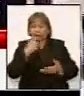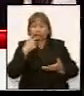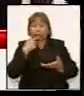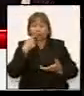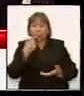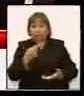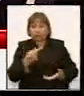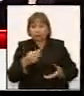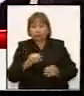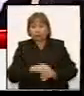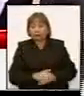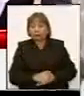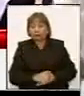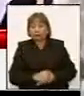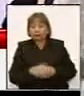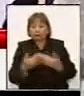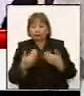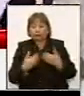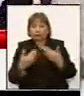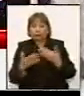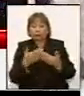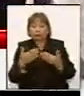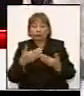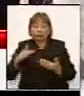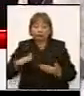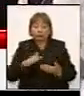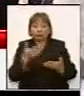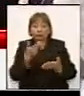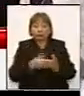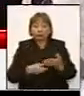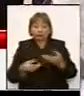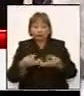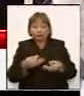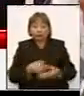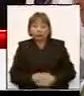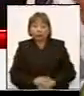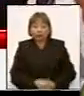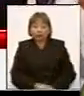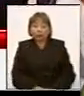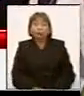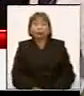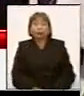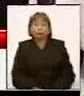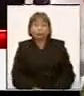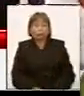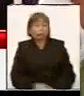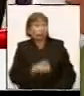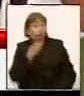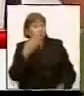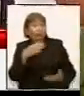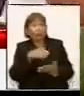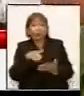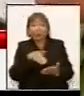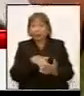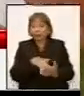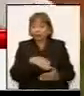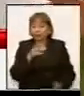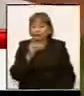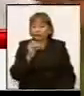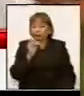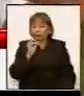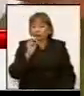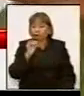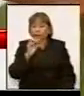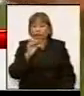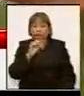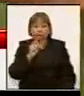digamos, tener la facilidad y la viabilidad y lograr presupuesto. Bueno, el presidente de la Comisión de Descentralización, el congresista Carlos Domínguez, anunció